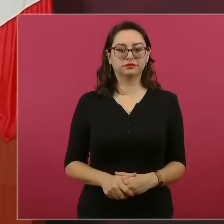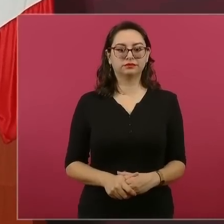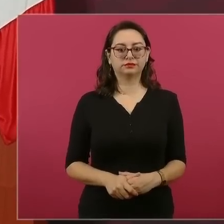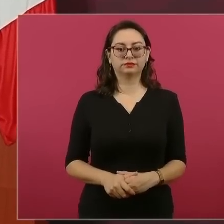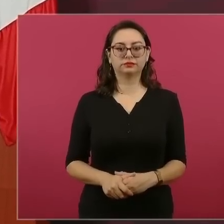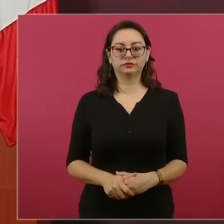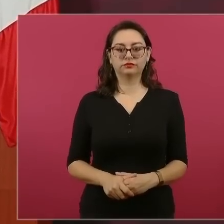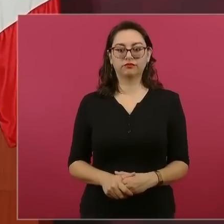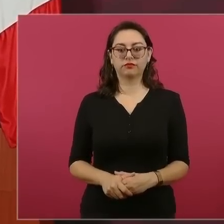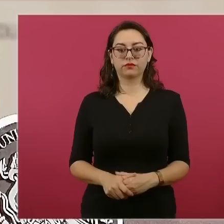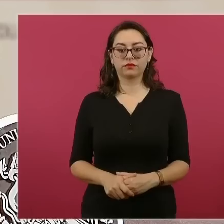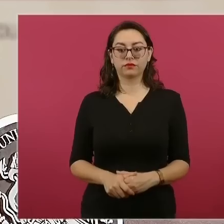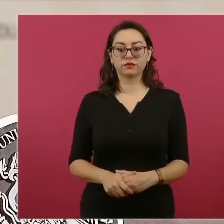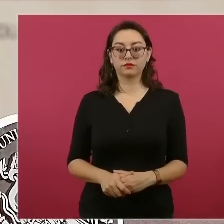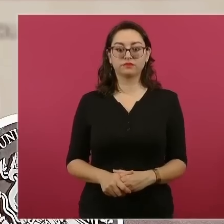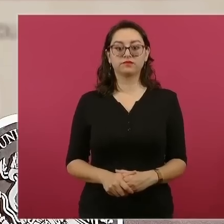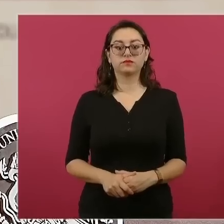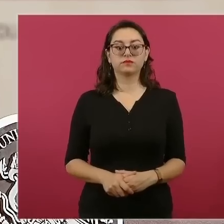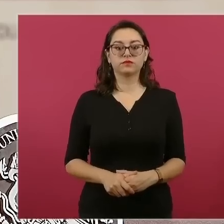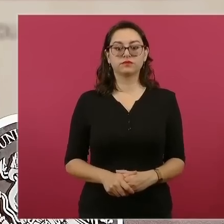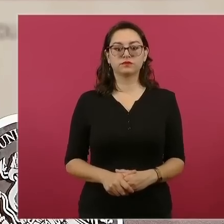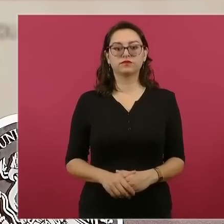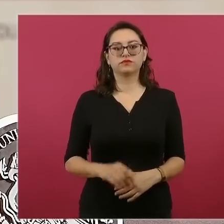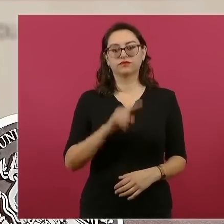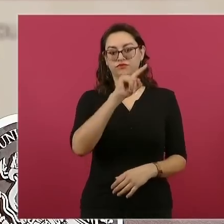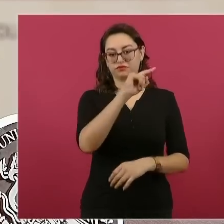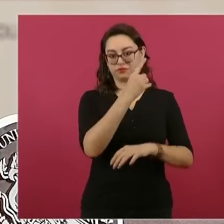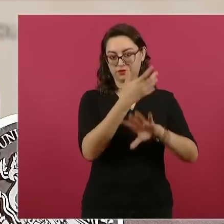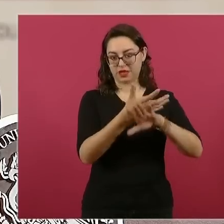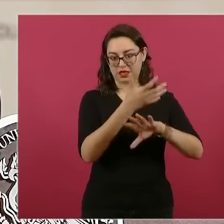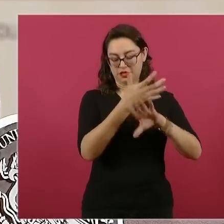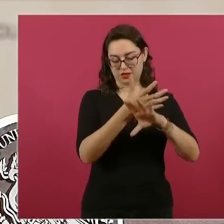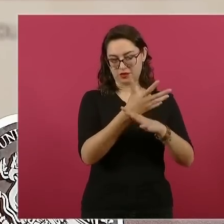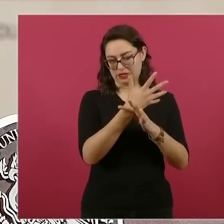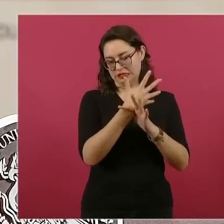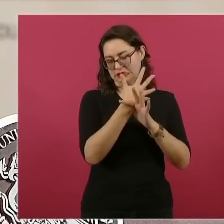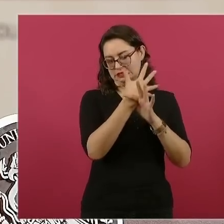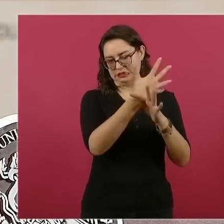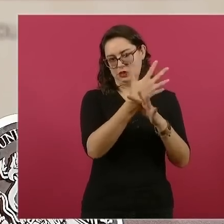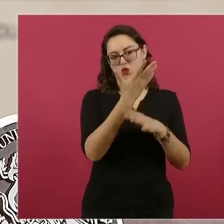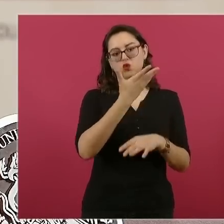si es bueno para una empresa,